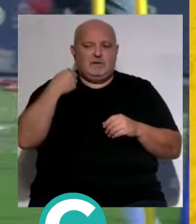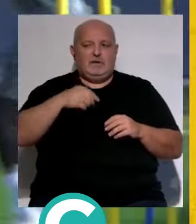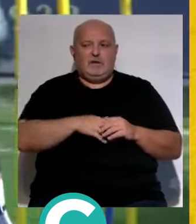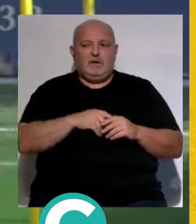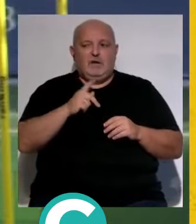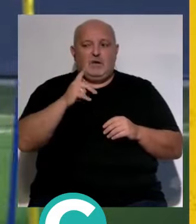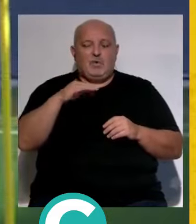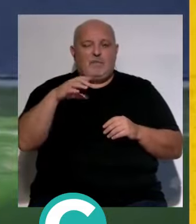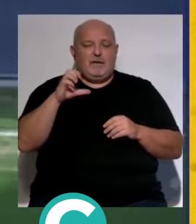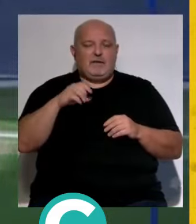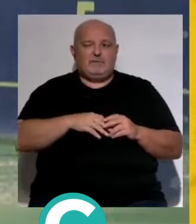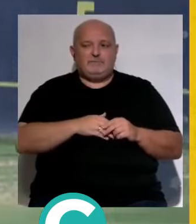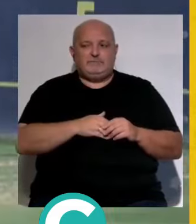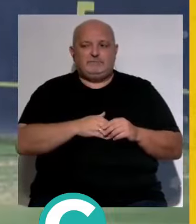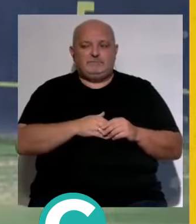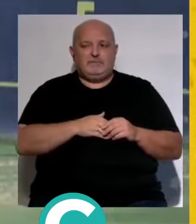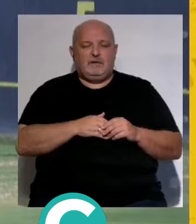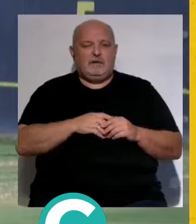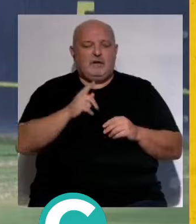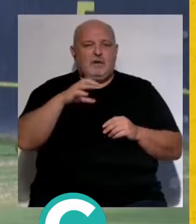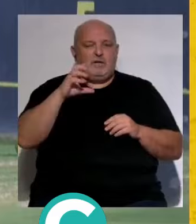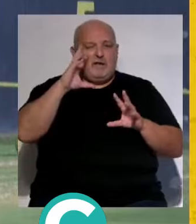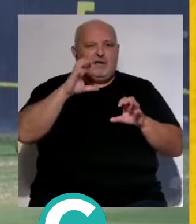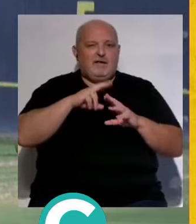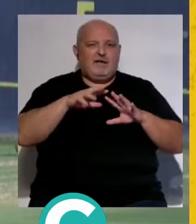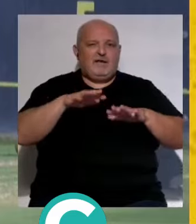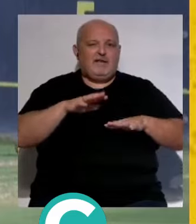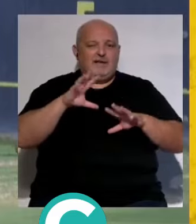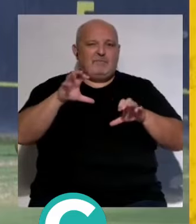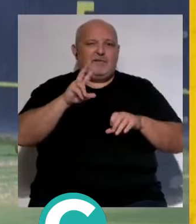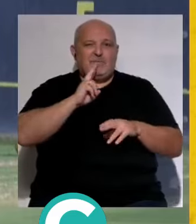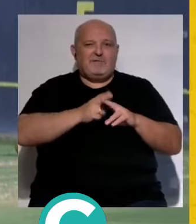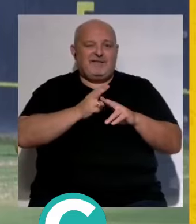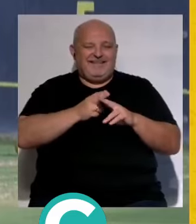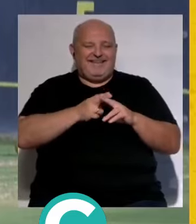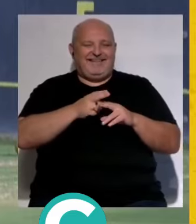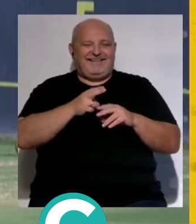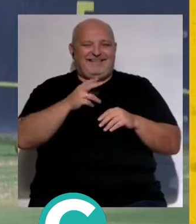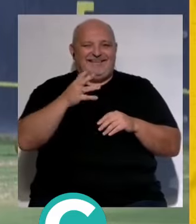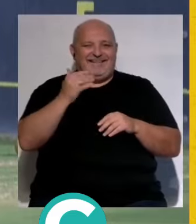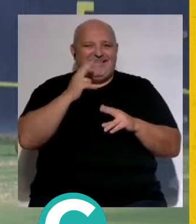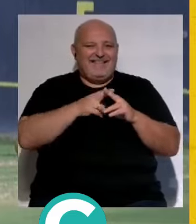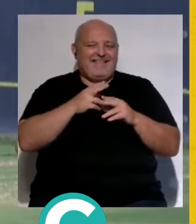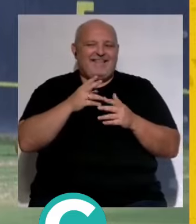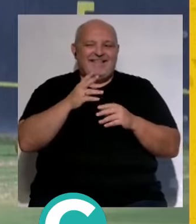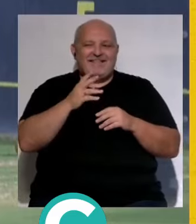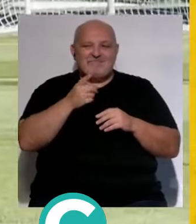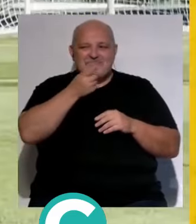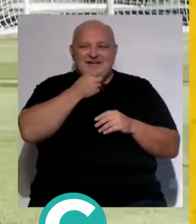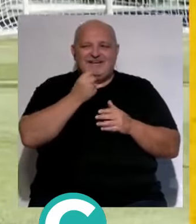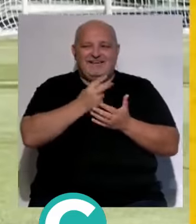gran temporada. Koumé se tiene que quedar para que te aprenda el nombre. Ya me lo he aprendido. ¿Lo has dicho mal también?